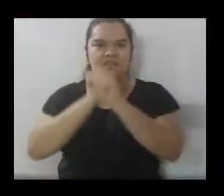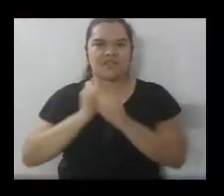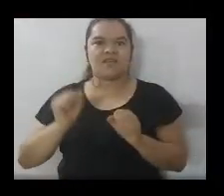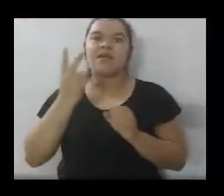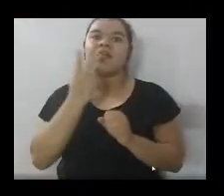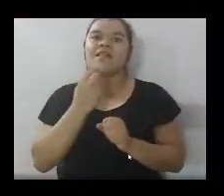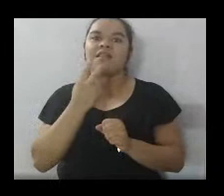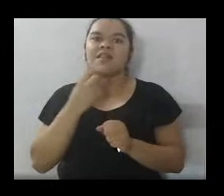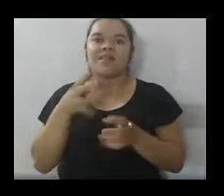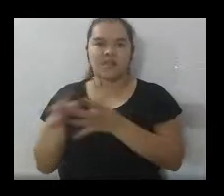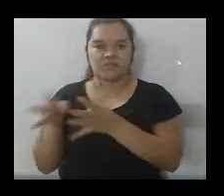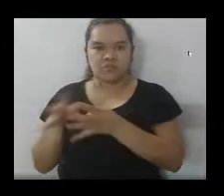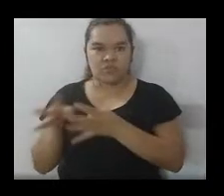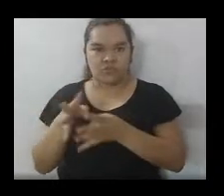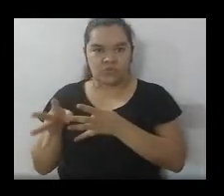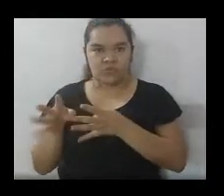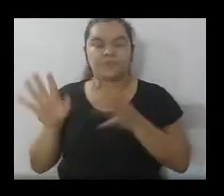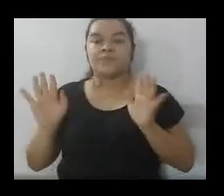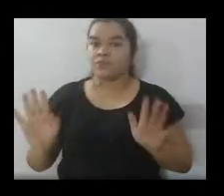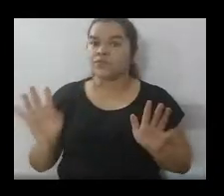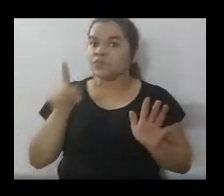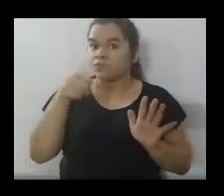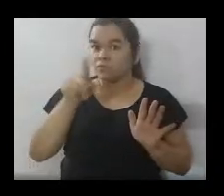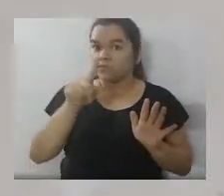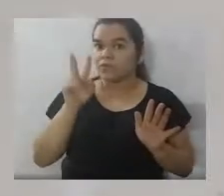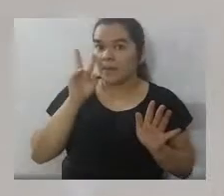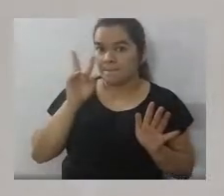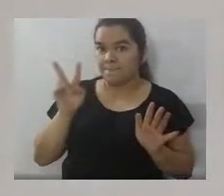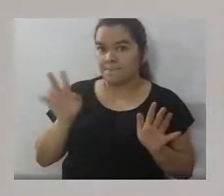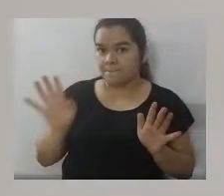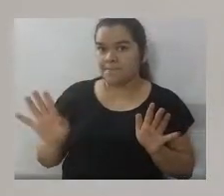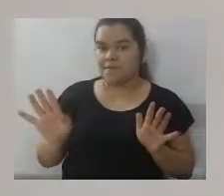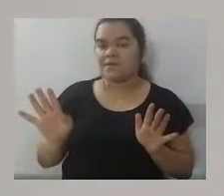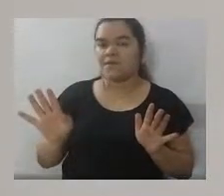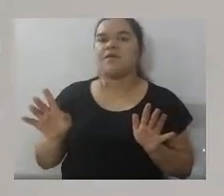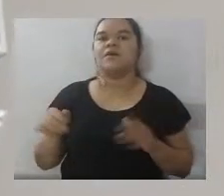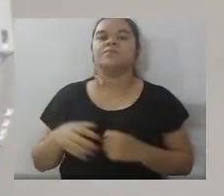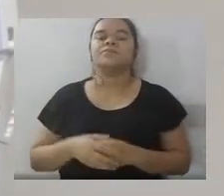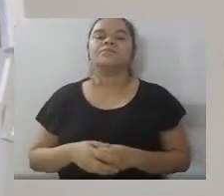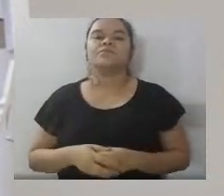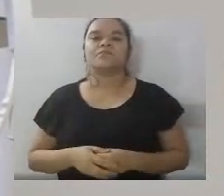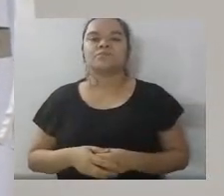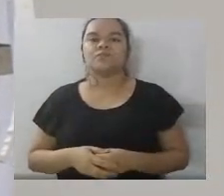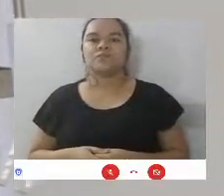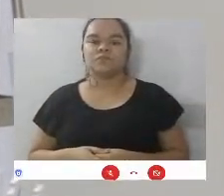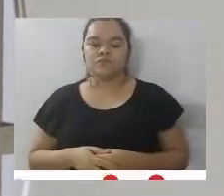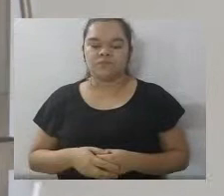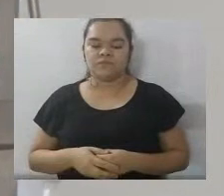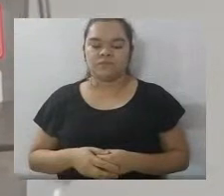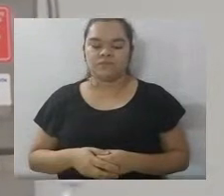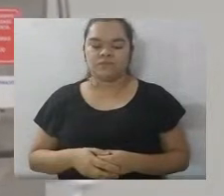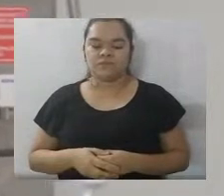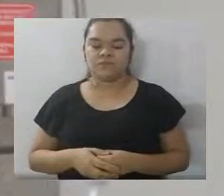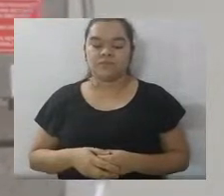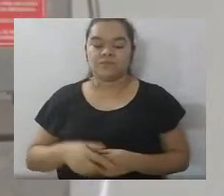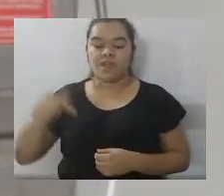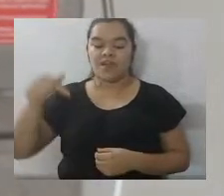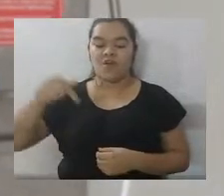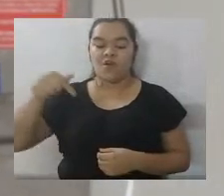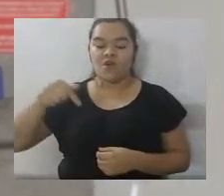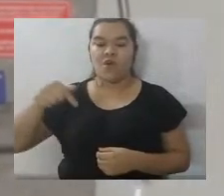electrónica. Entonces, fíjense que desde el punto de vista de lo que hoy estamos